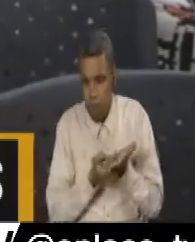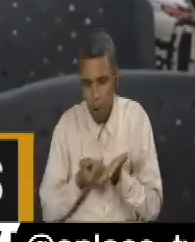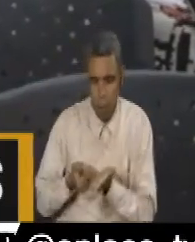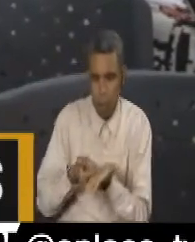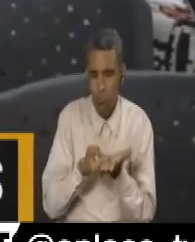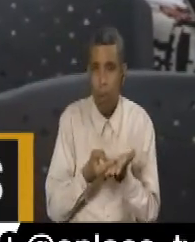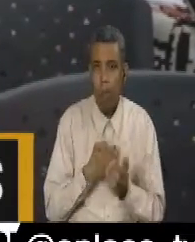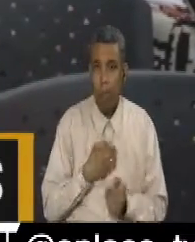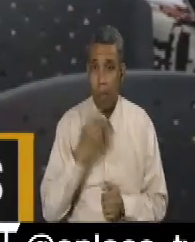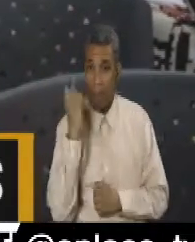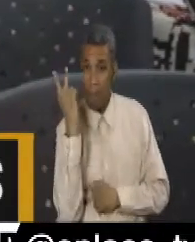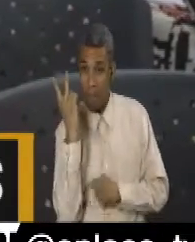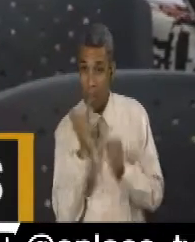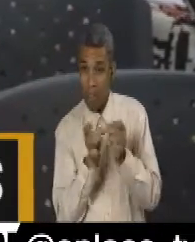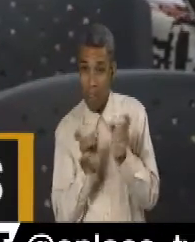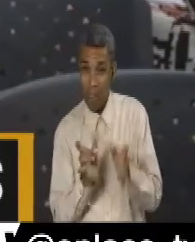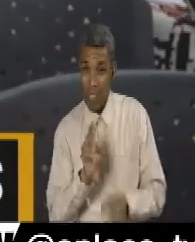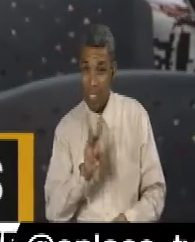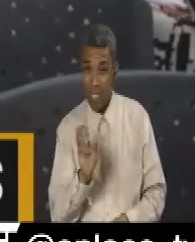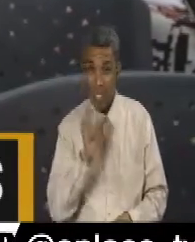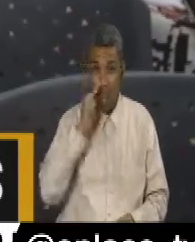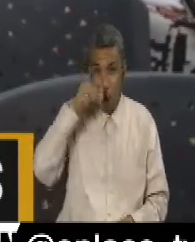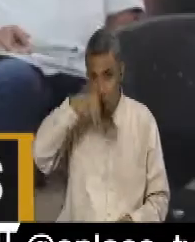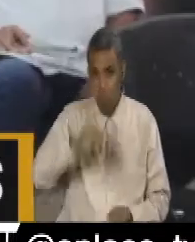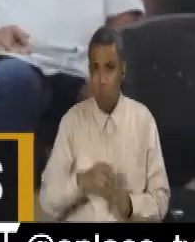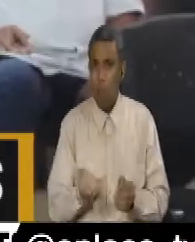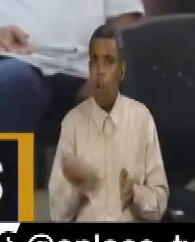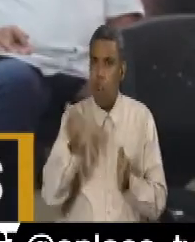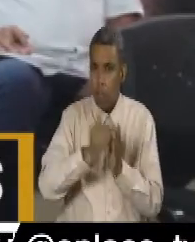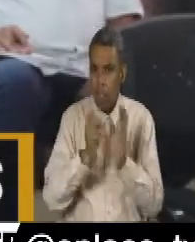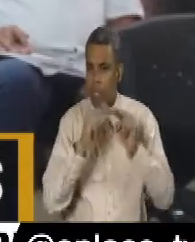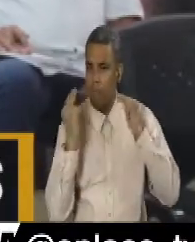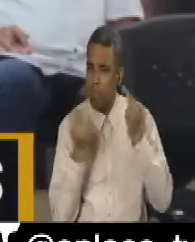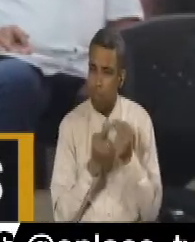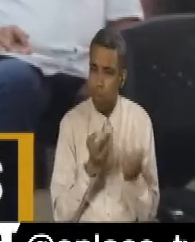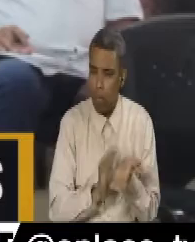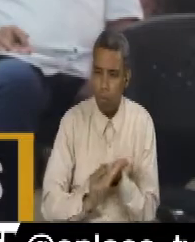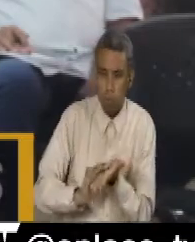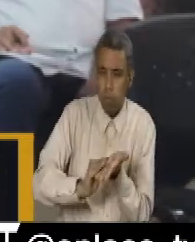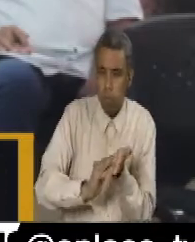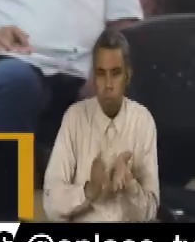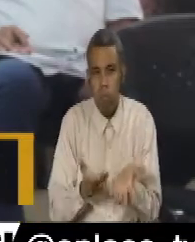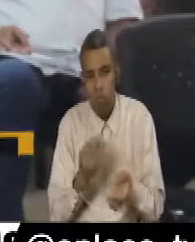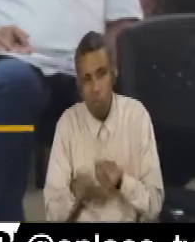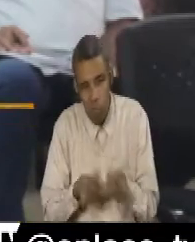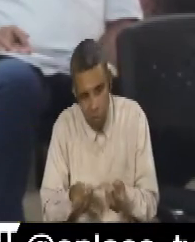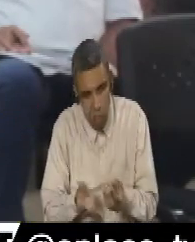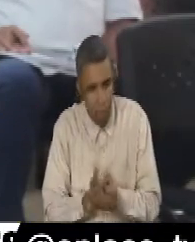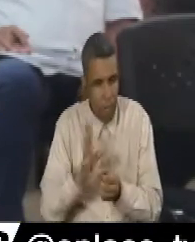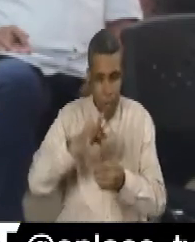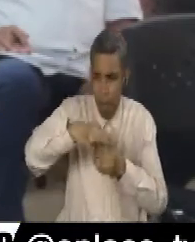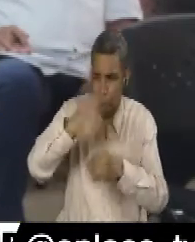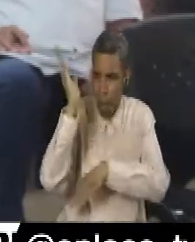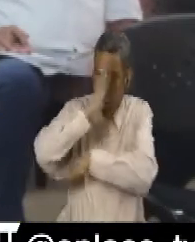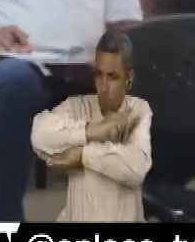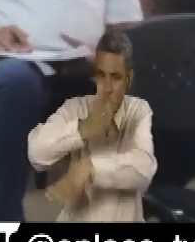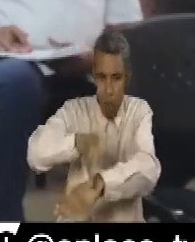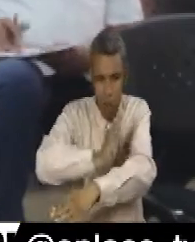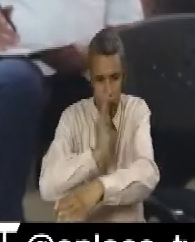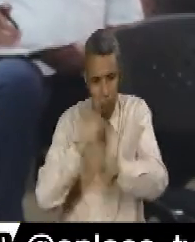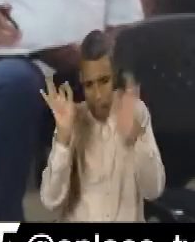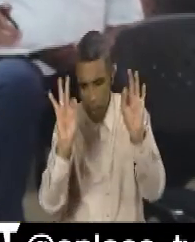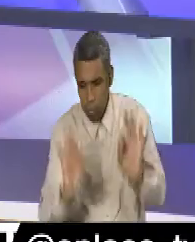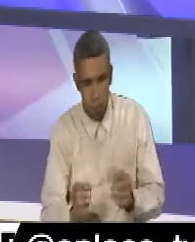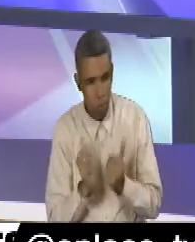próximo viernes 30 de junio se realice un Consejo de Seguridad para determinar las medidas que garanticen el normal desarrollo de las próximas